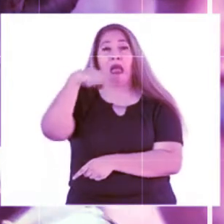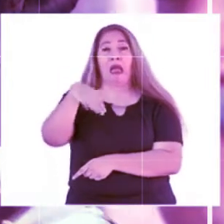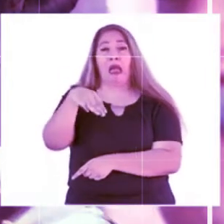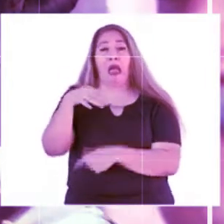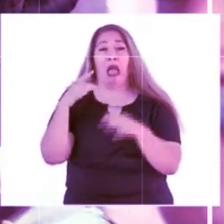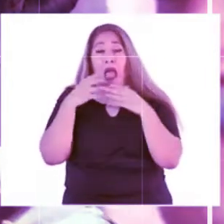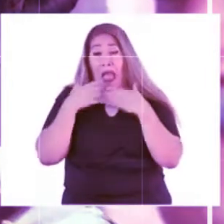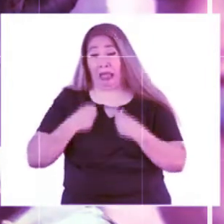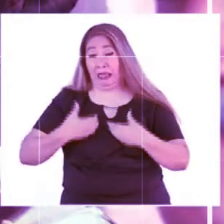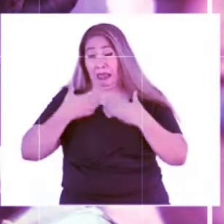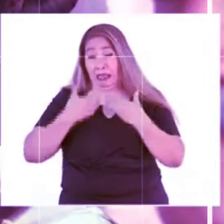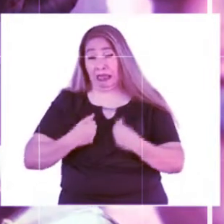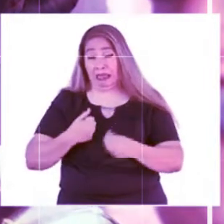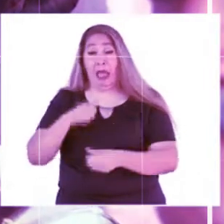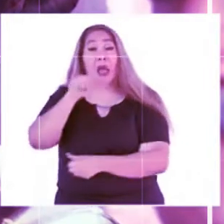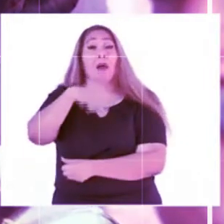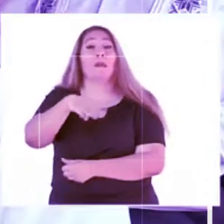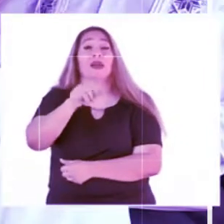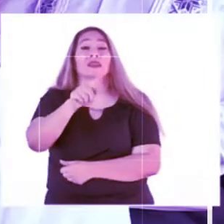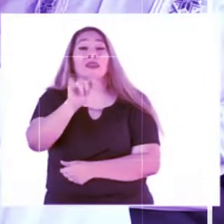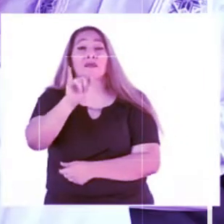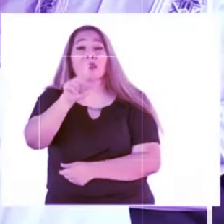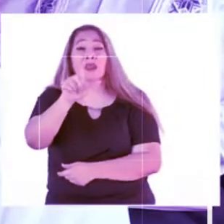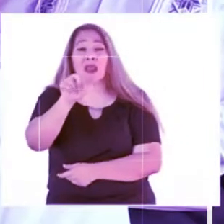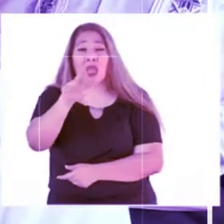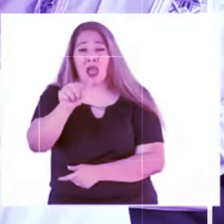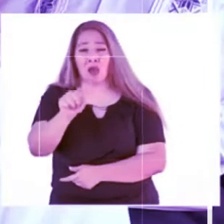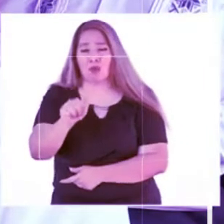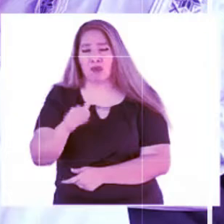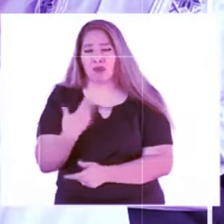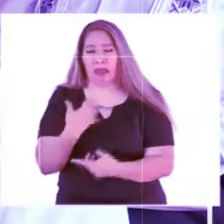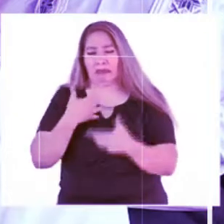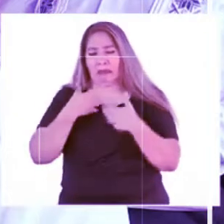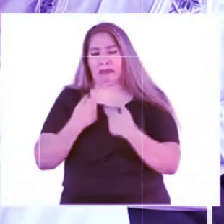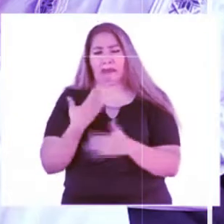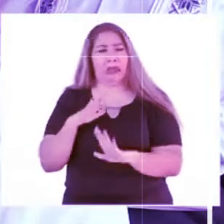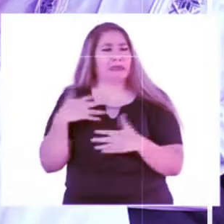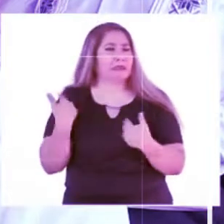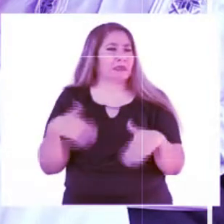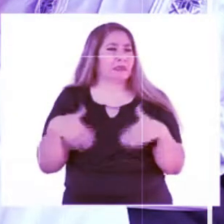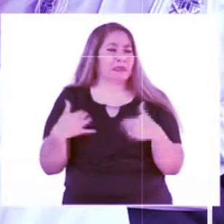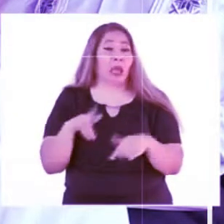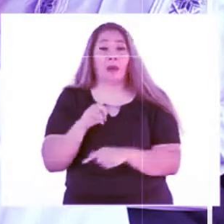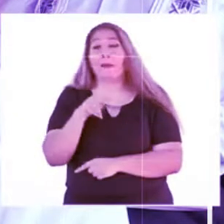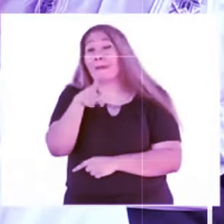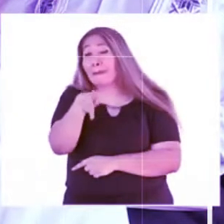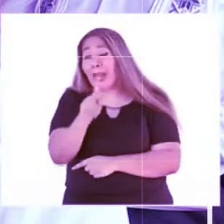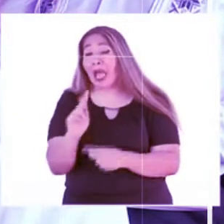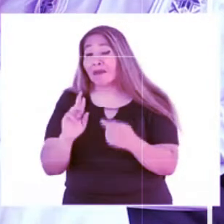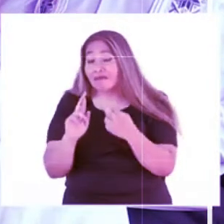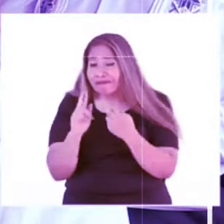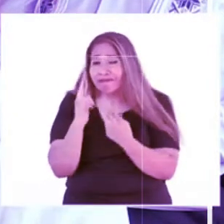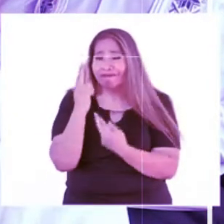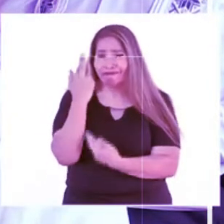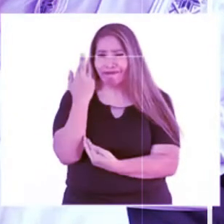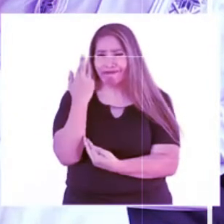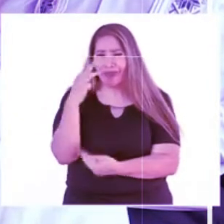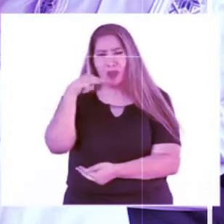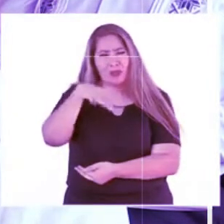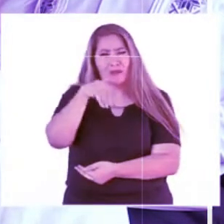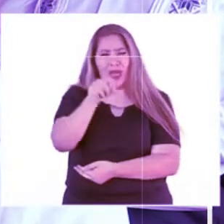de Habsburgo, entre otros méritos. Sin embargo, los revolucionarios